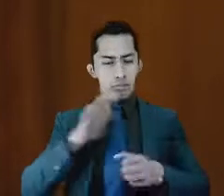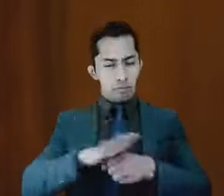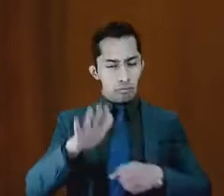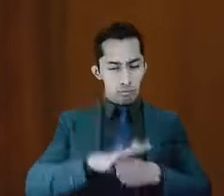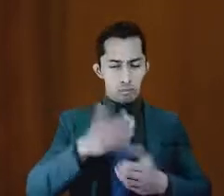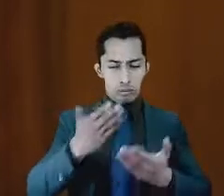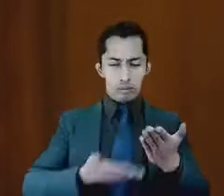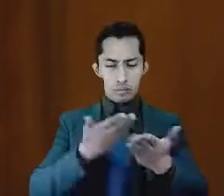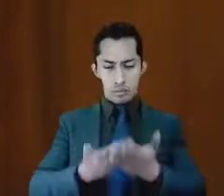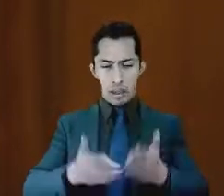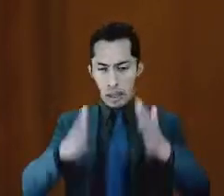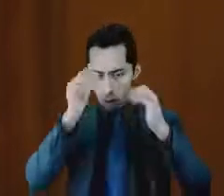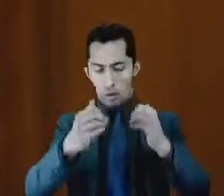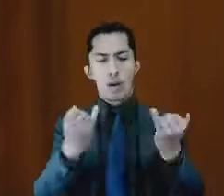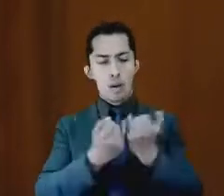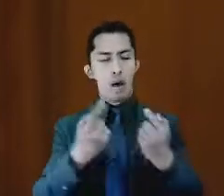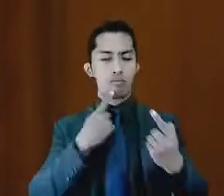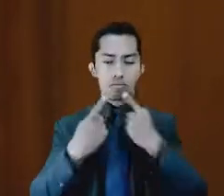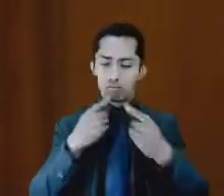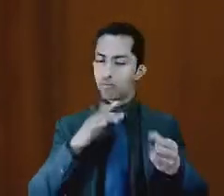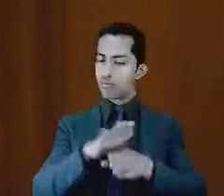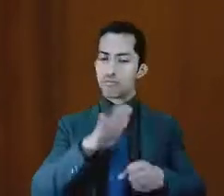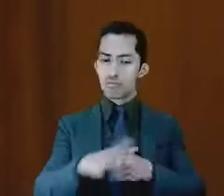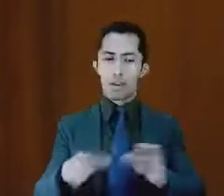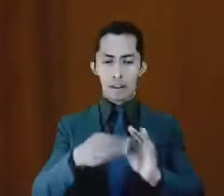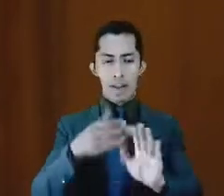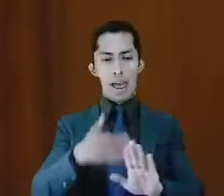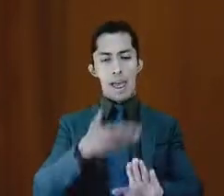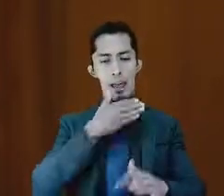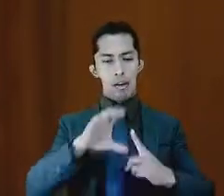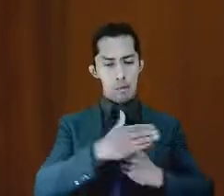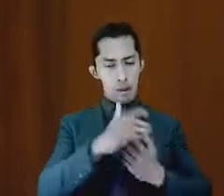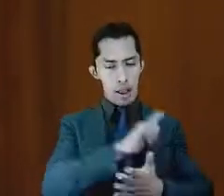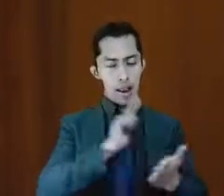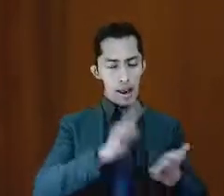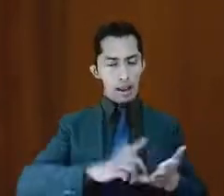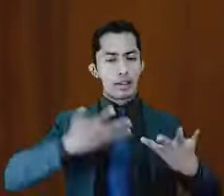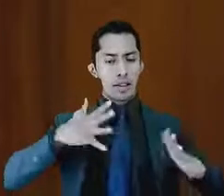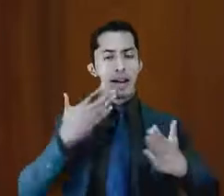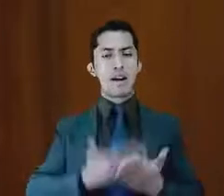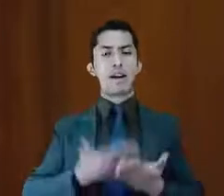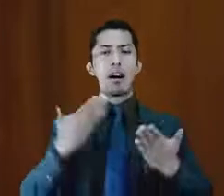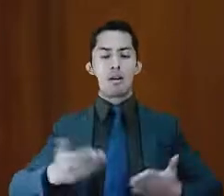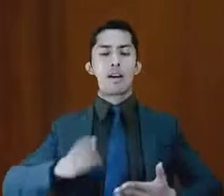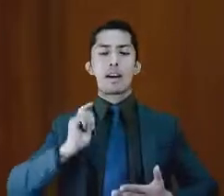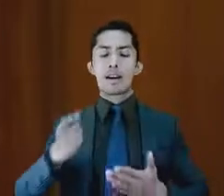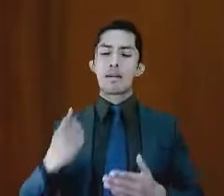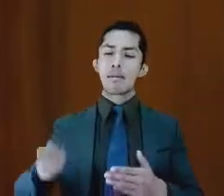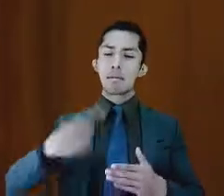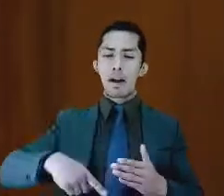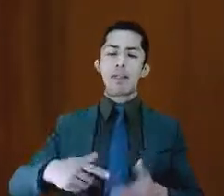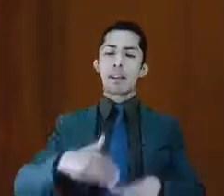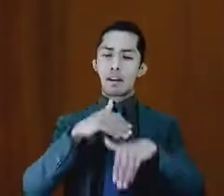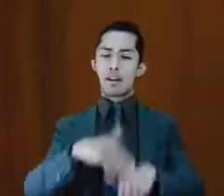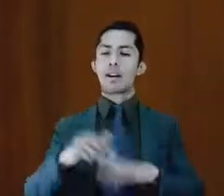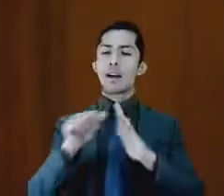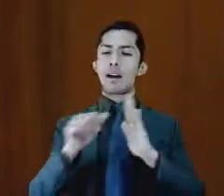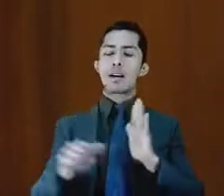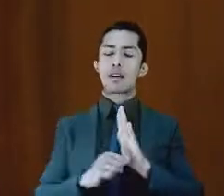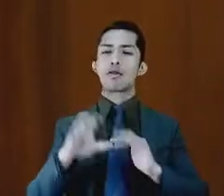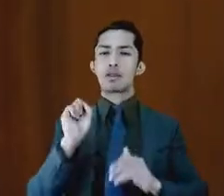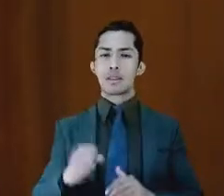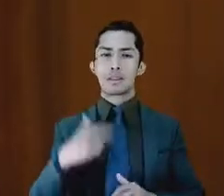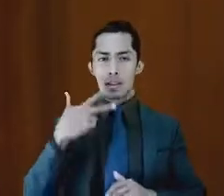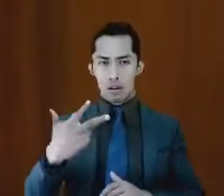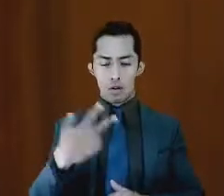de acuerdo y suficientemente discutido en las comisiones legislativas, nos permitimos, con apego a lo establecido en los artículos